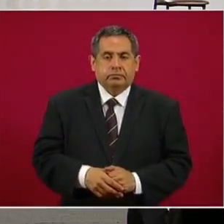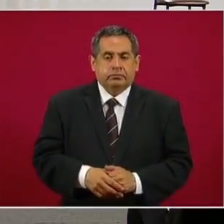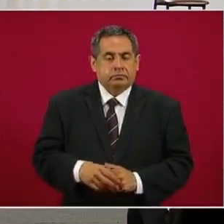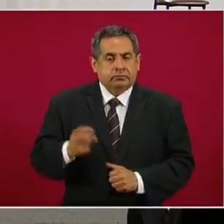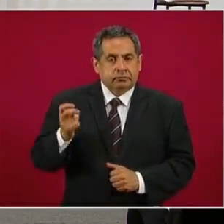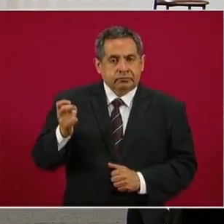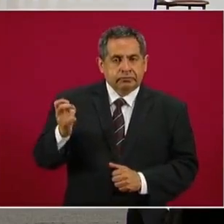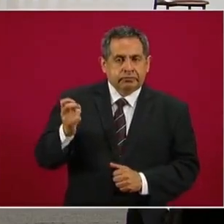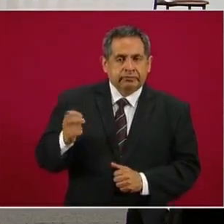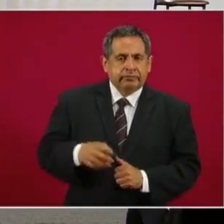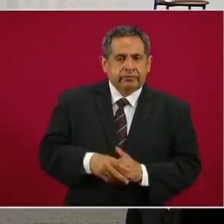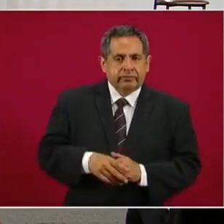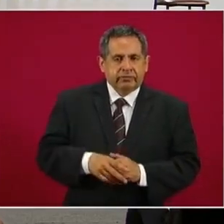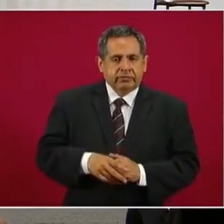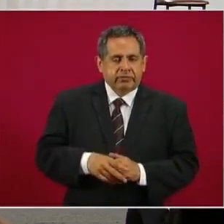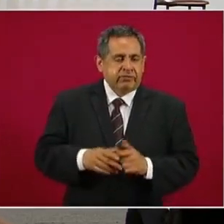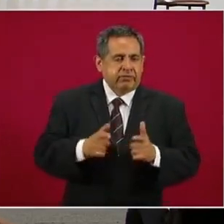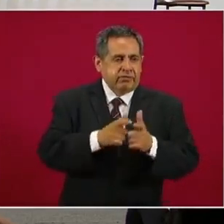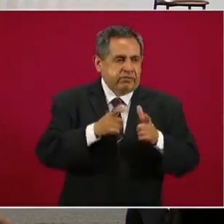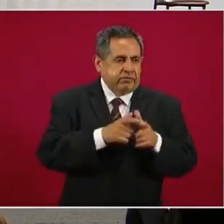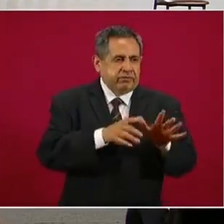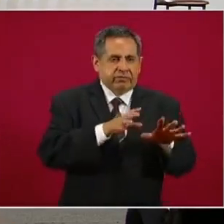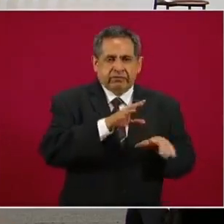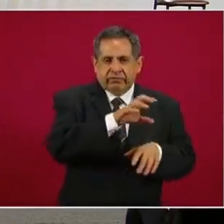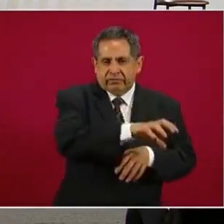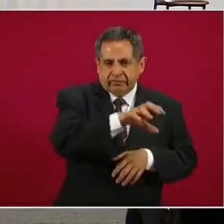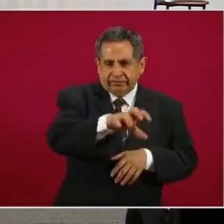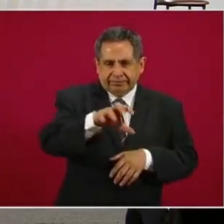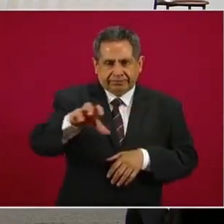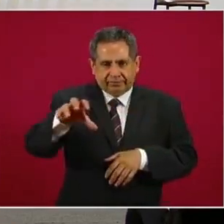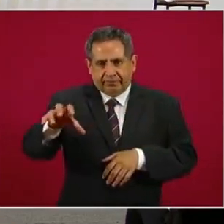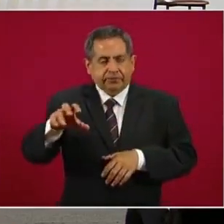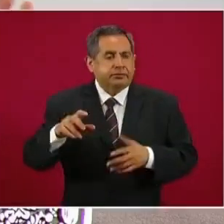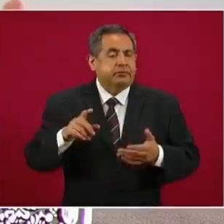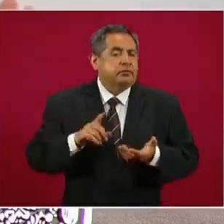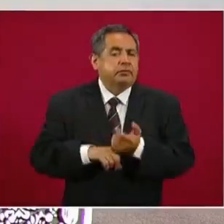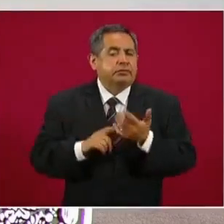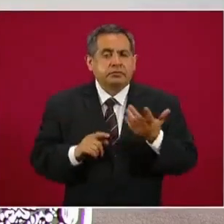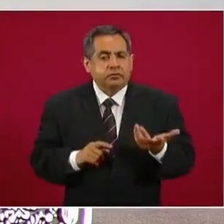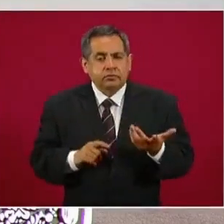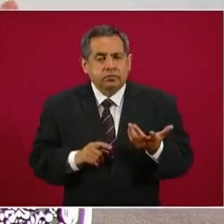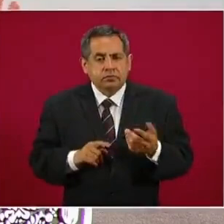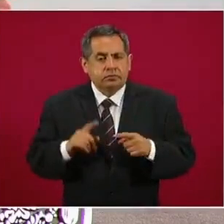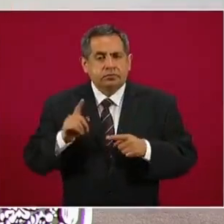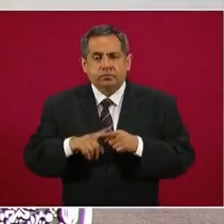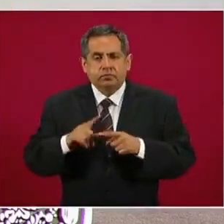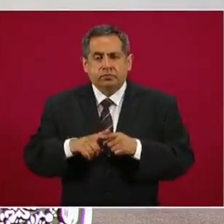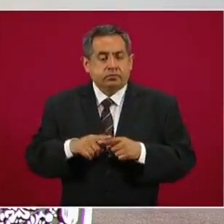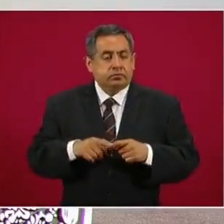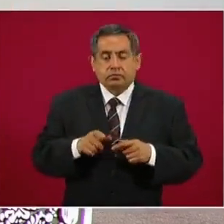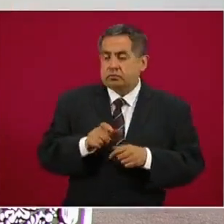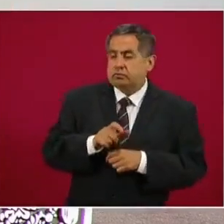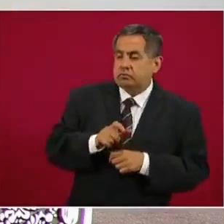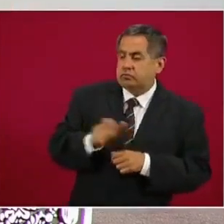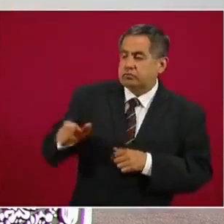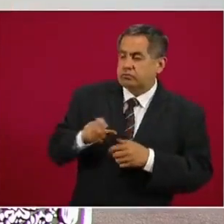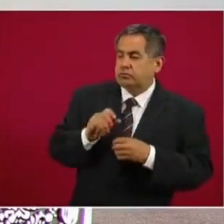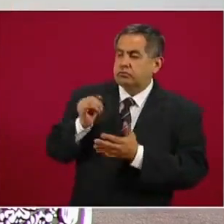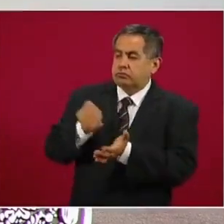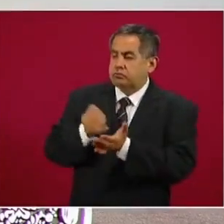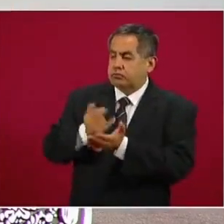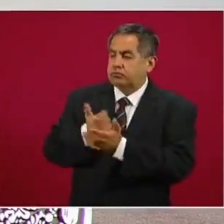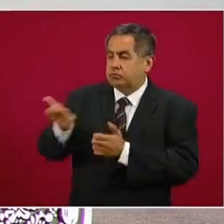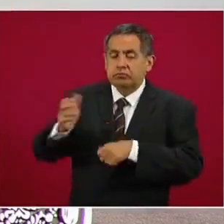Aquí, por sectores económicos, vemos que lo que aporta más es el sector energético,